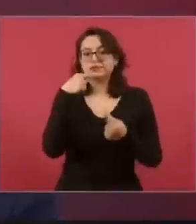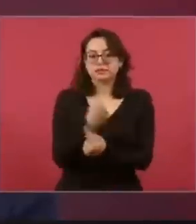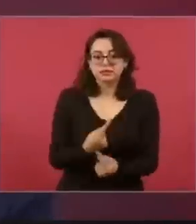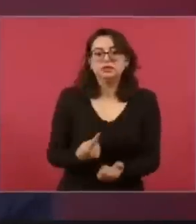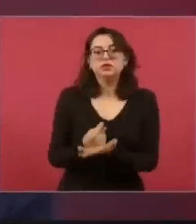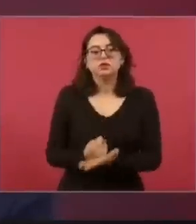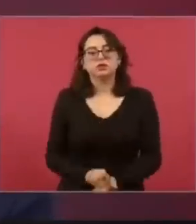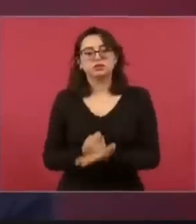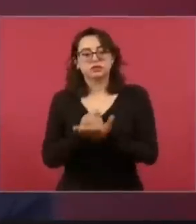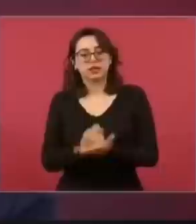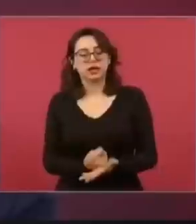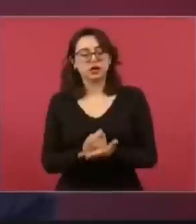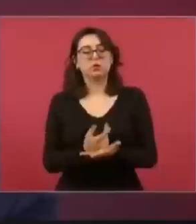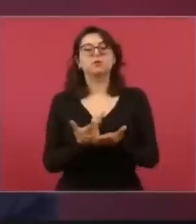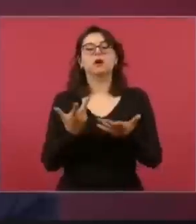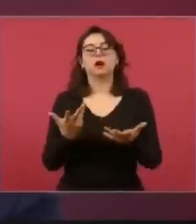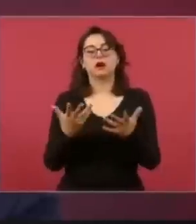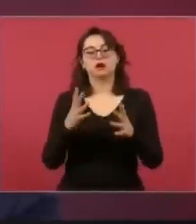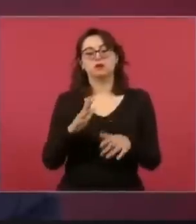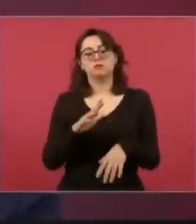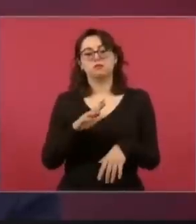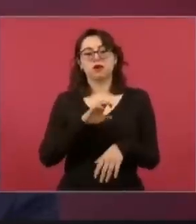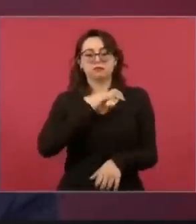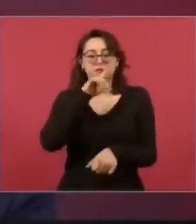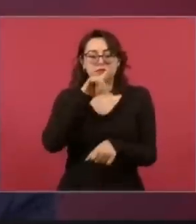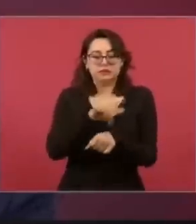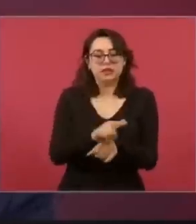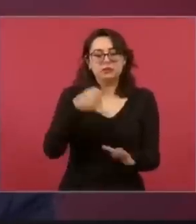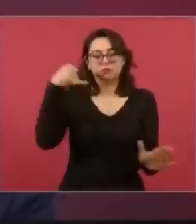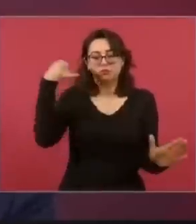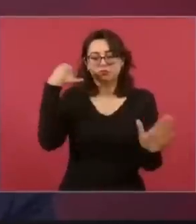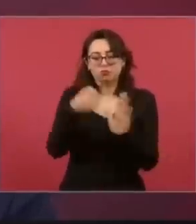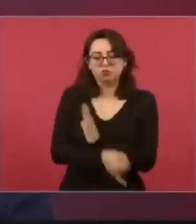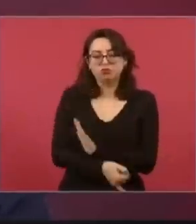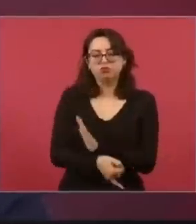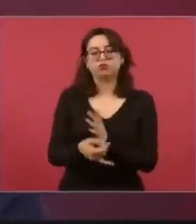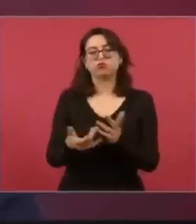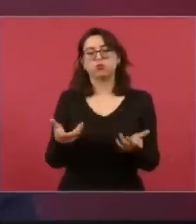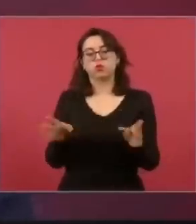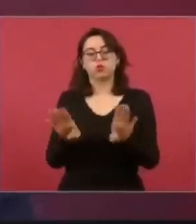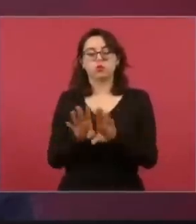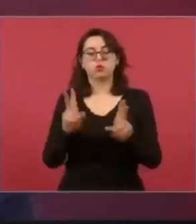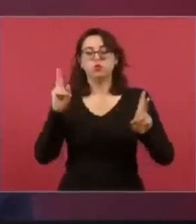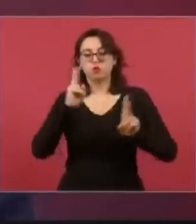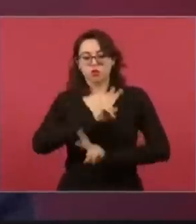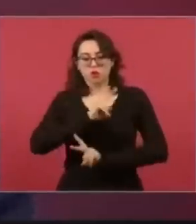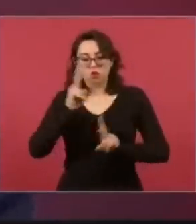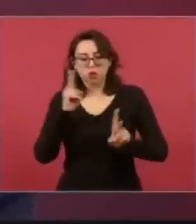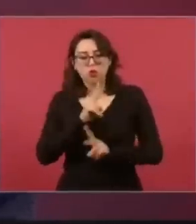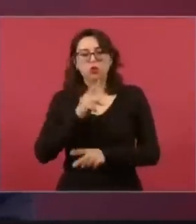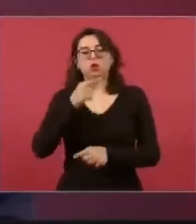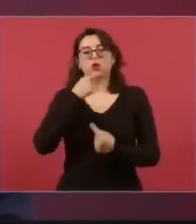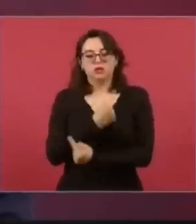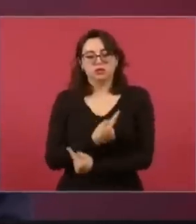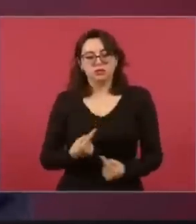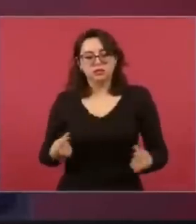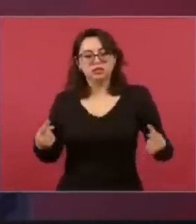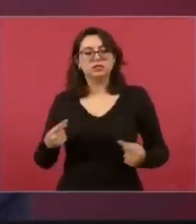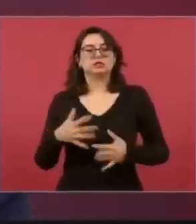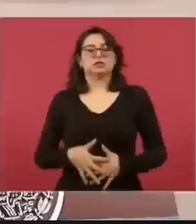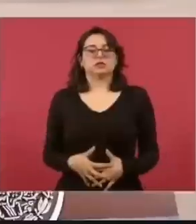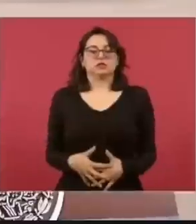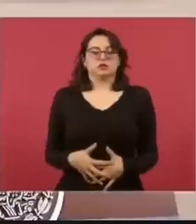física y en unidades ajenas al instituto especialidades que tienen la mayor demanda neumología pediatría ginecología psicología